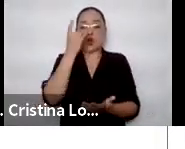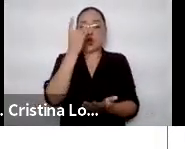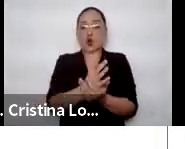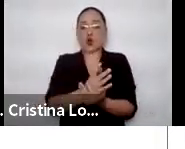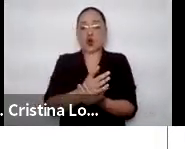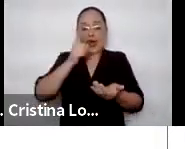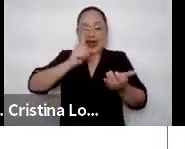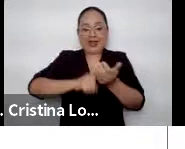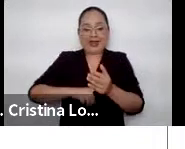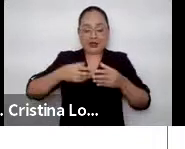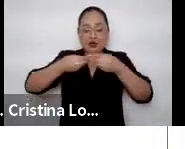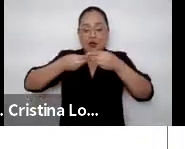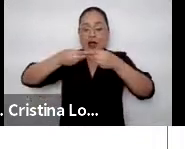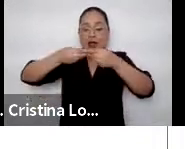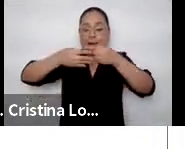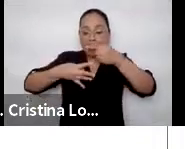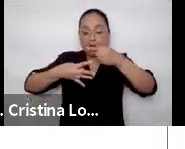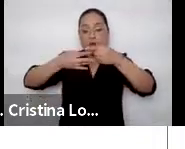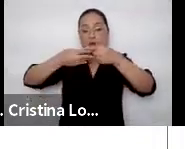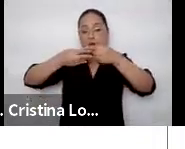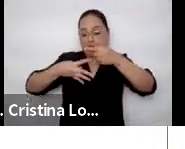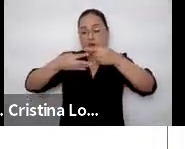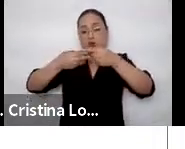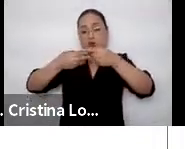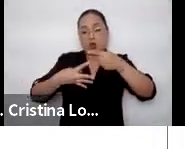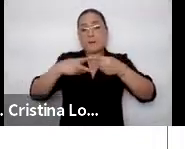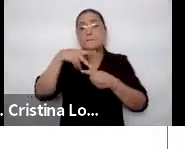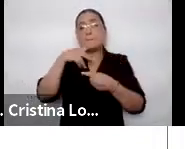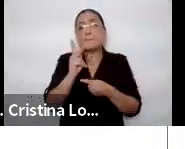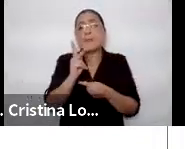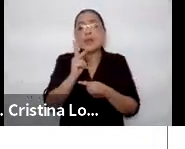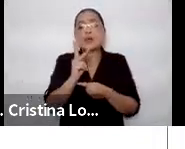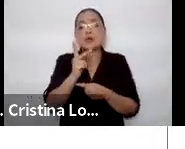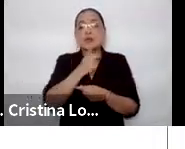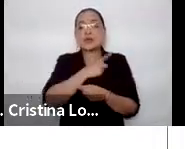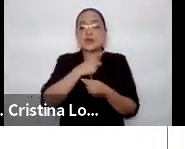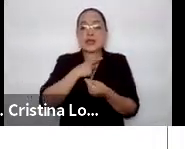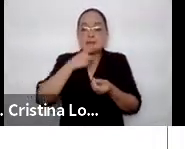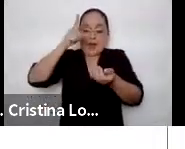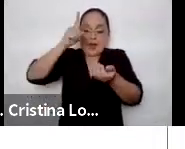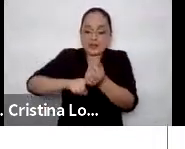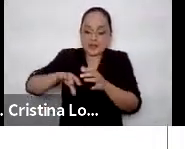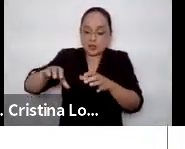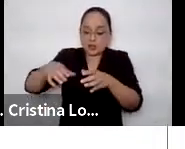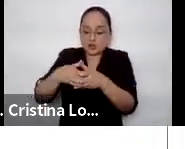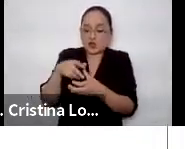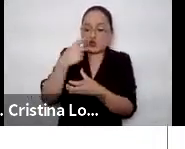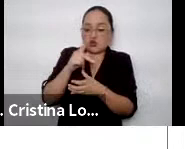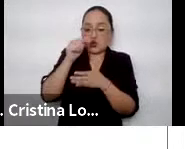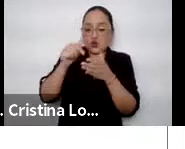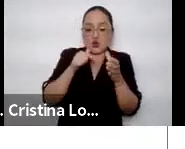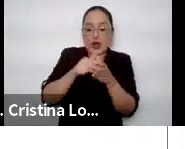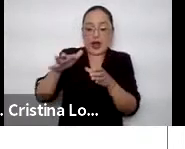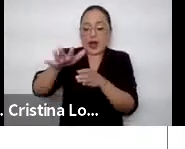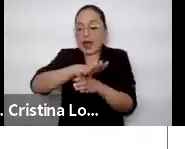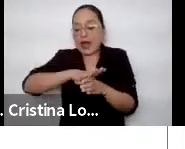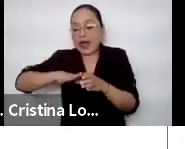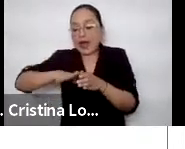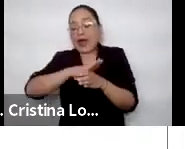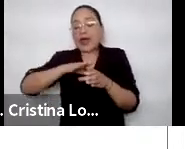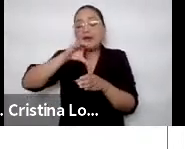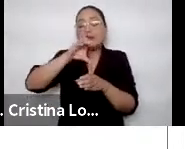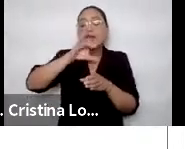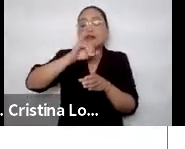los círculos inferiores, pero siempre y cuando se encuentren dentro de su circuito, dentro de la